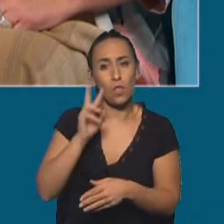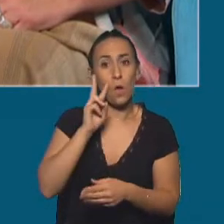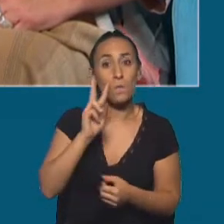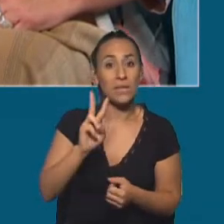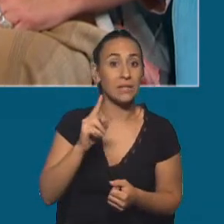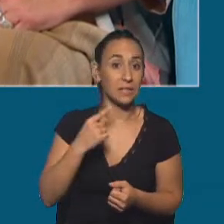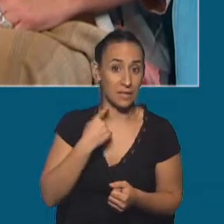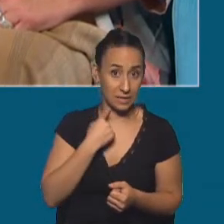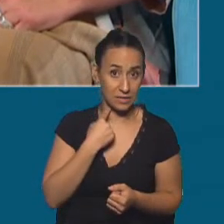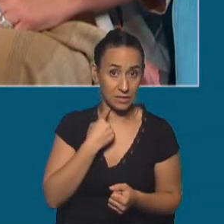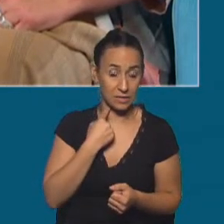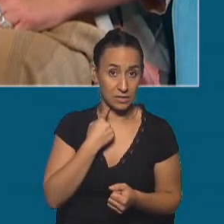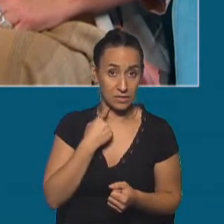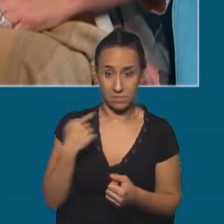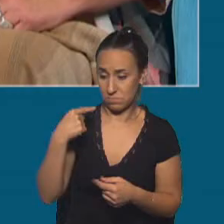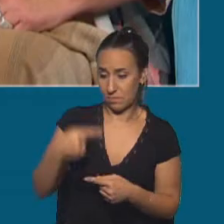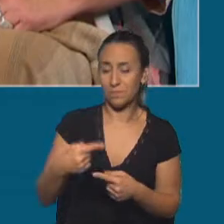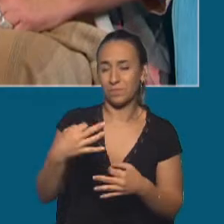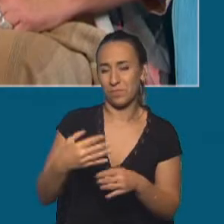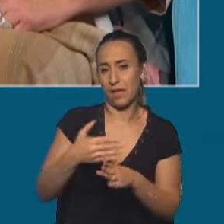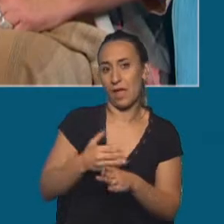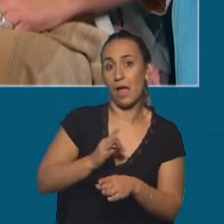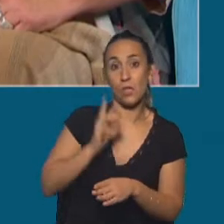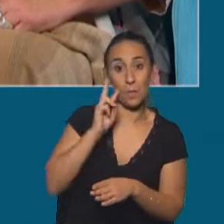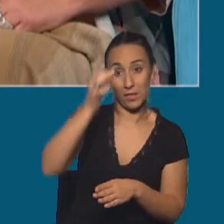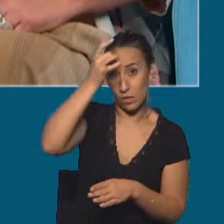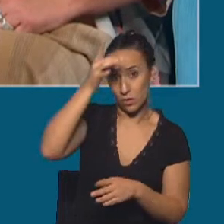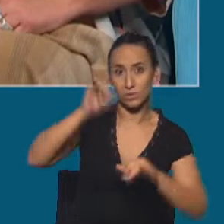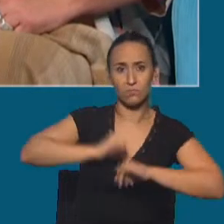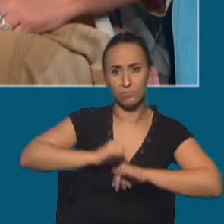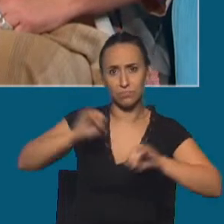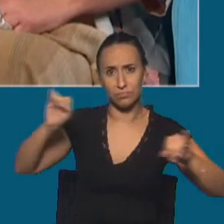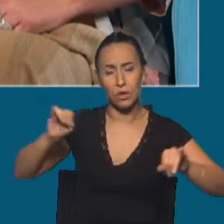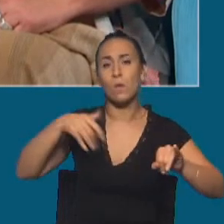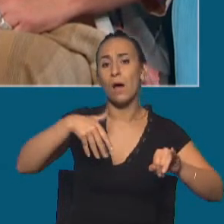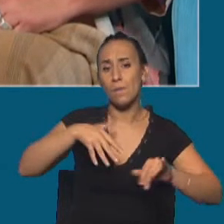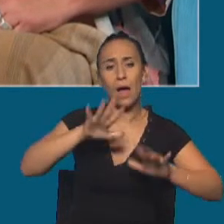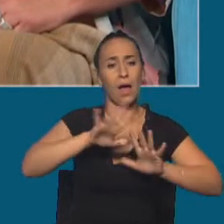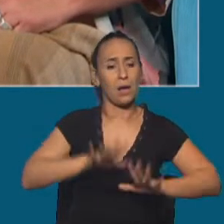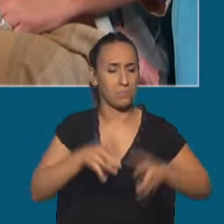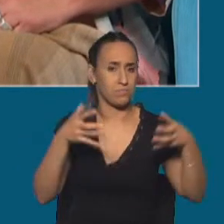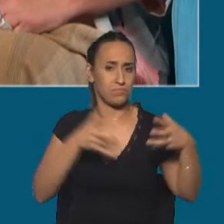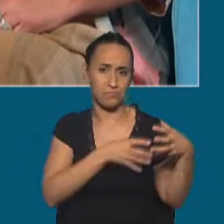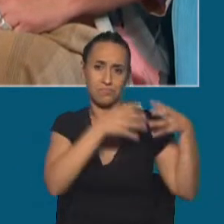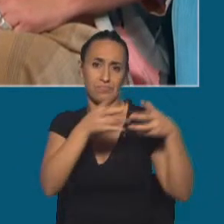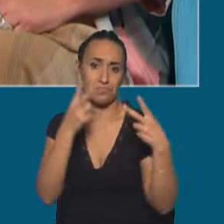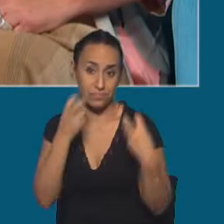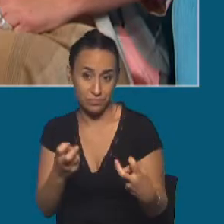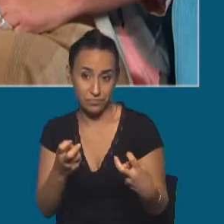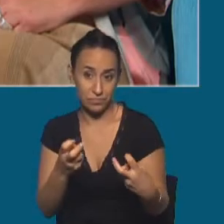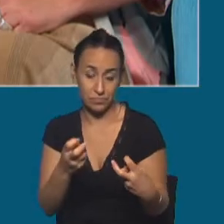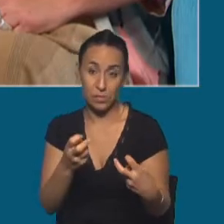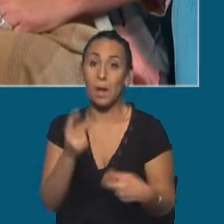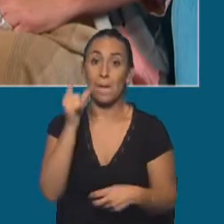2013, cuando en el 2012 se anuncia la identificación, que se iba a hacer el proceso. ¿Ofreciste sangre? Mi padre,